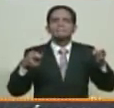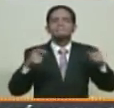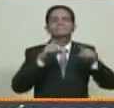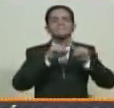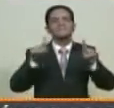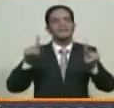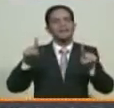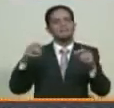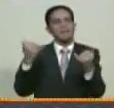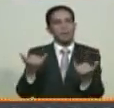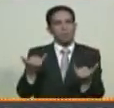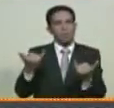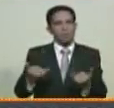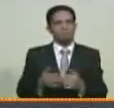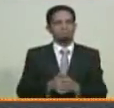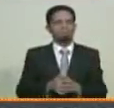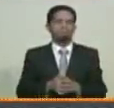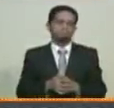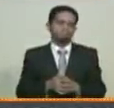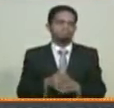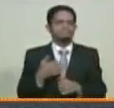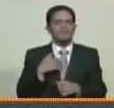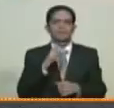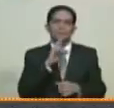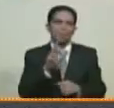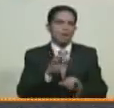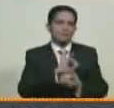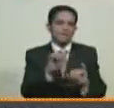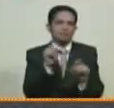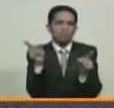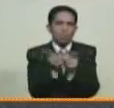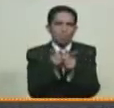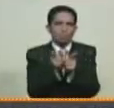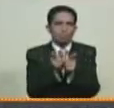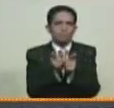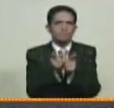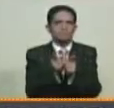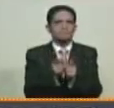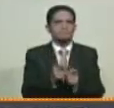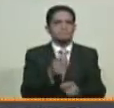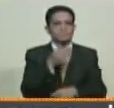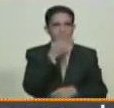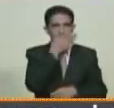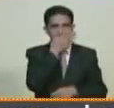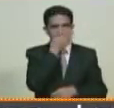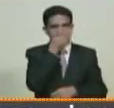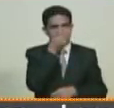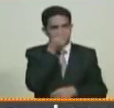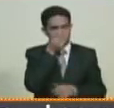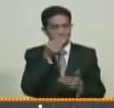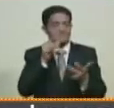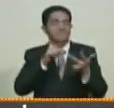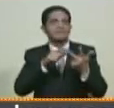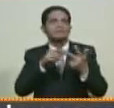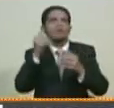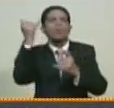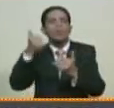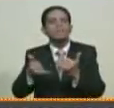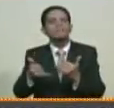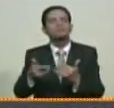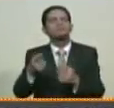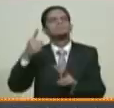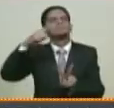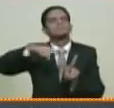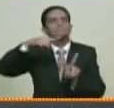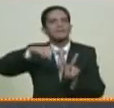de la unidad tributaria eso es todo lo que os pongo a testar para no auto tuve hartos para cerrar a drogas lópez de meter es bueno